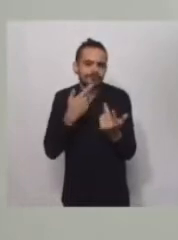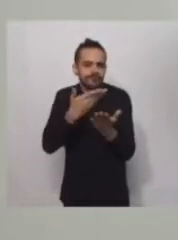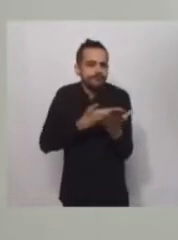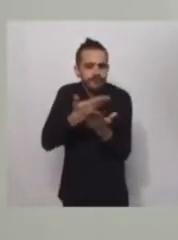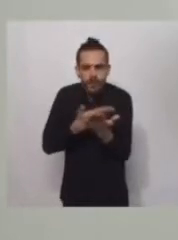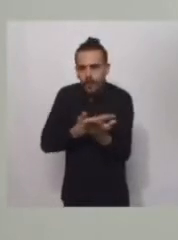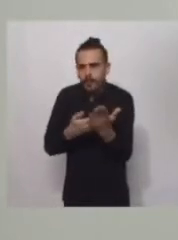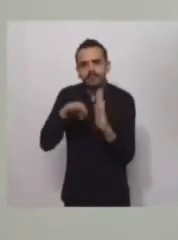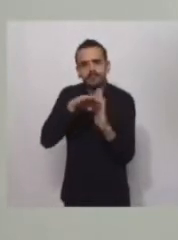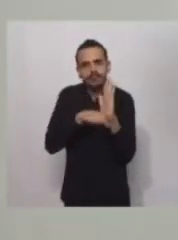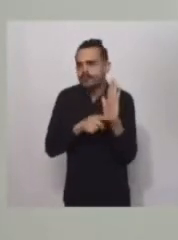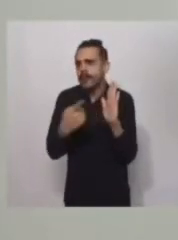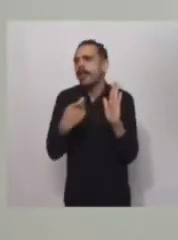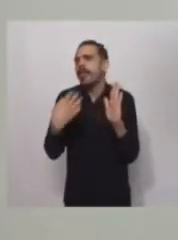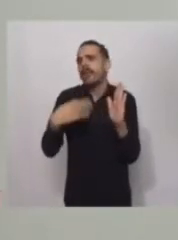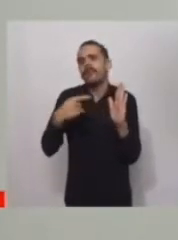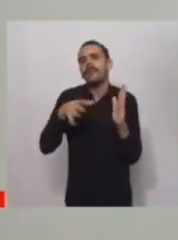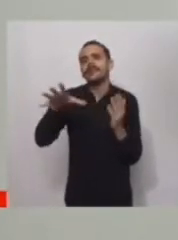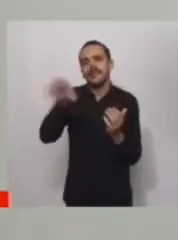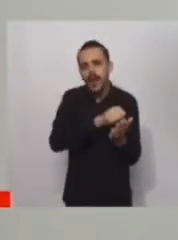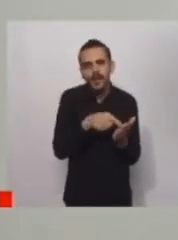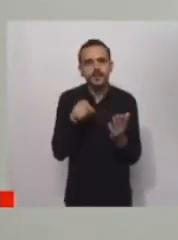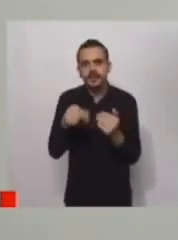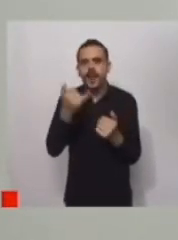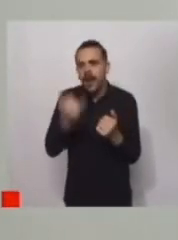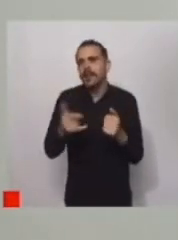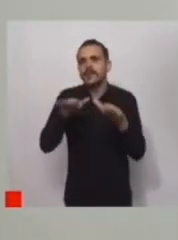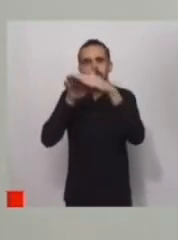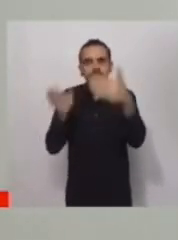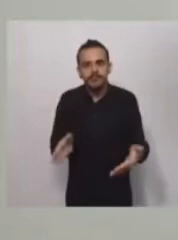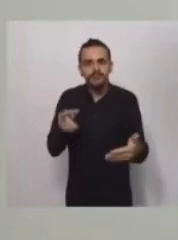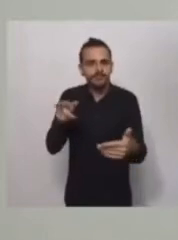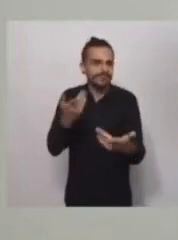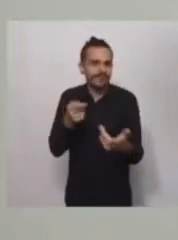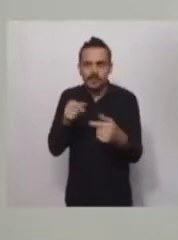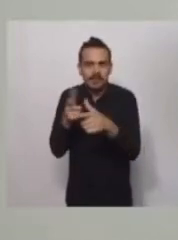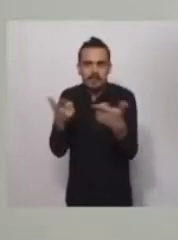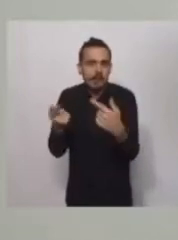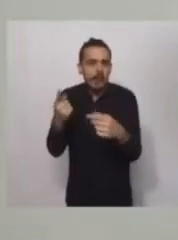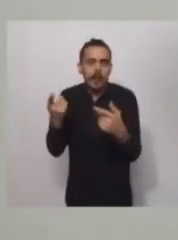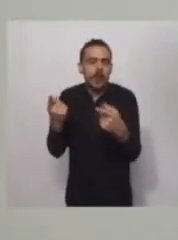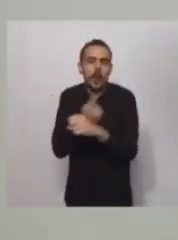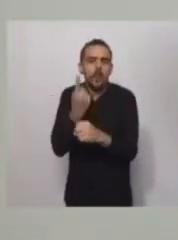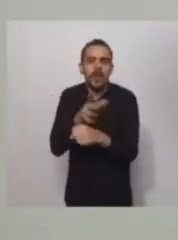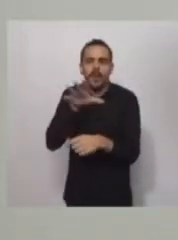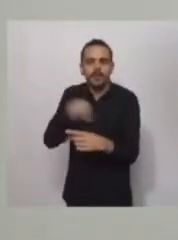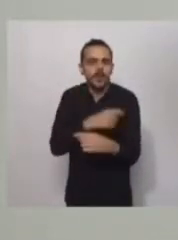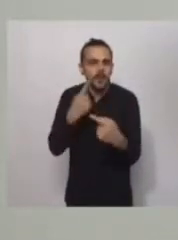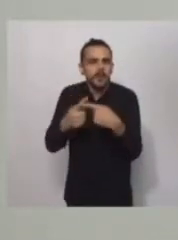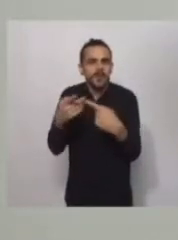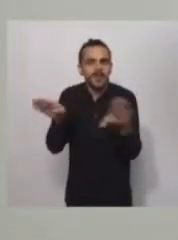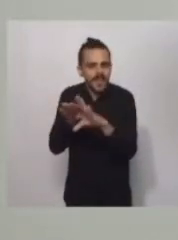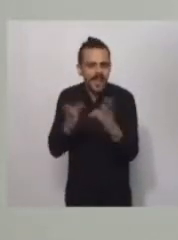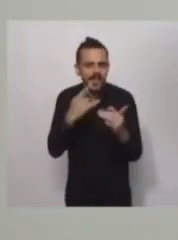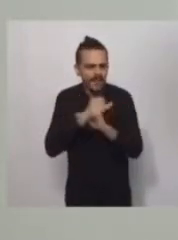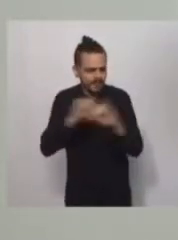el 15 de mayo. Hasta el 15 de mayo tuvimos la inscripción abierta de nivel secundario. Y a todo aquel que no pudo